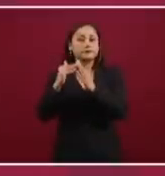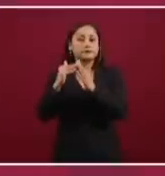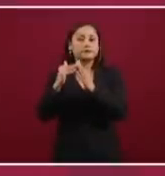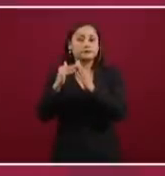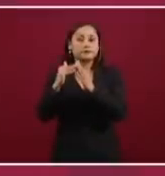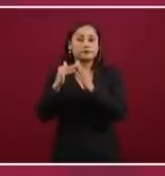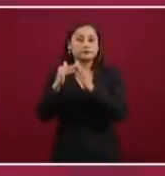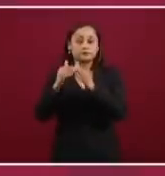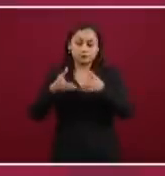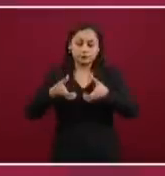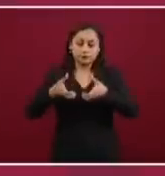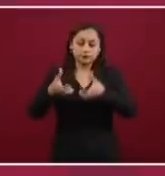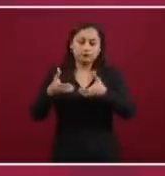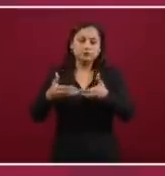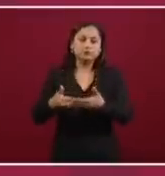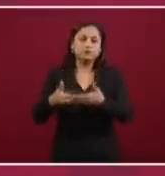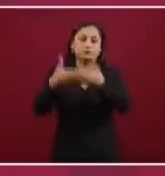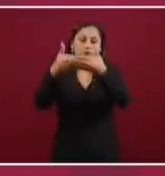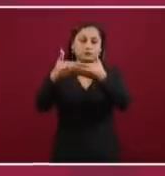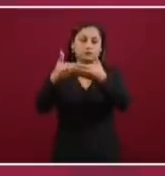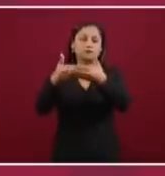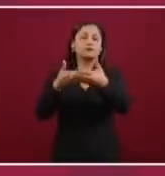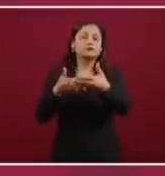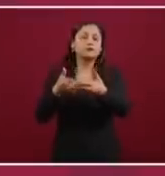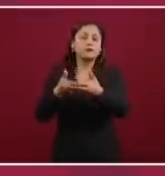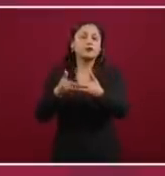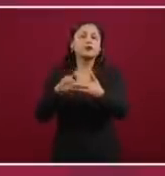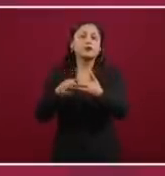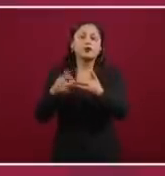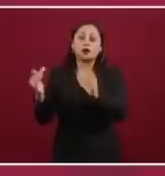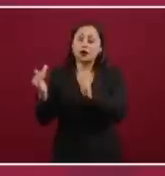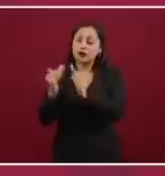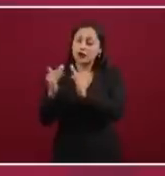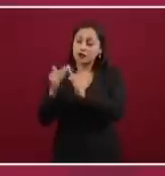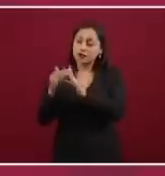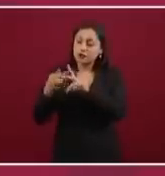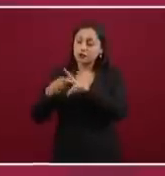y ahí hay una casa a la entrada,